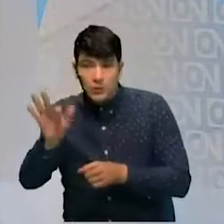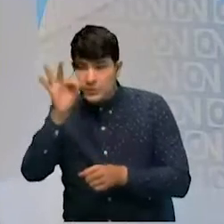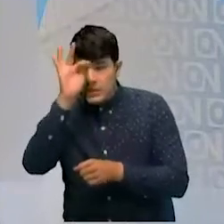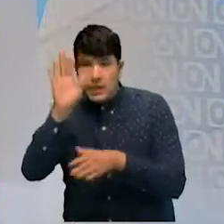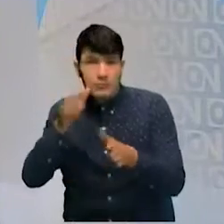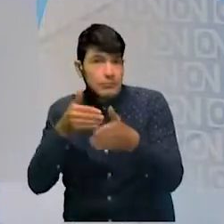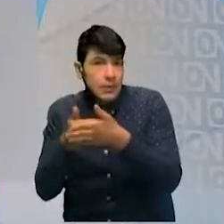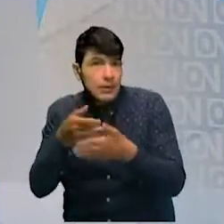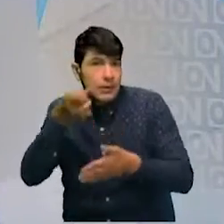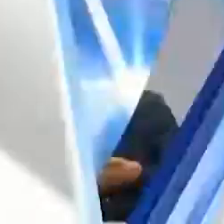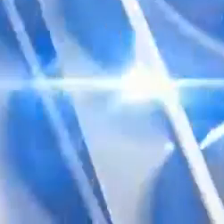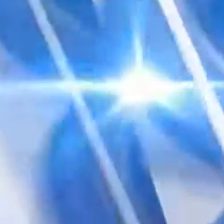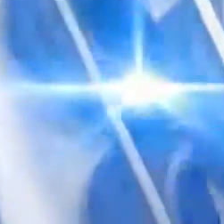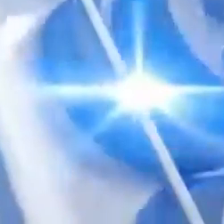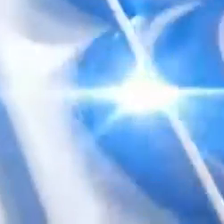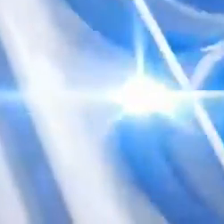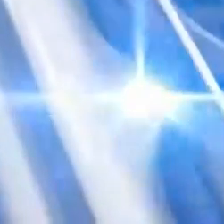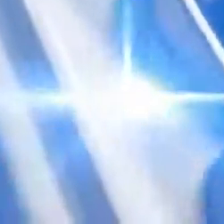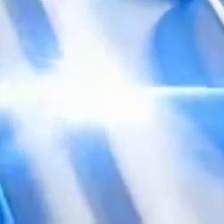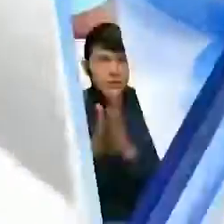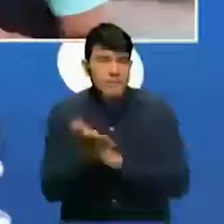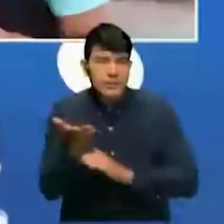con la ampliación.